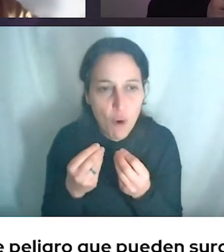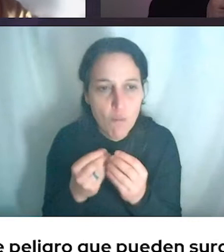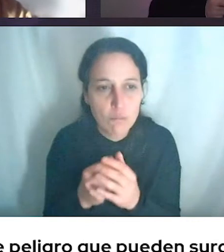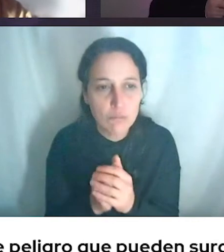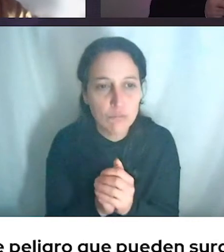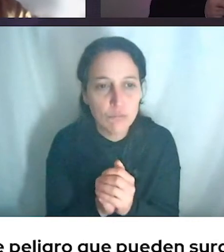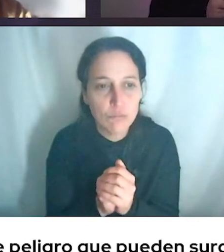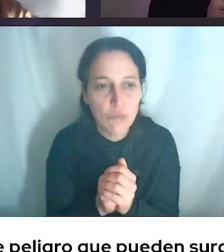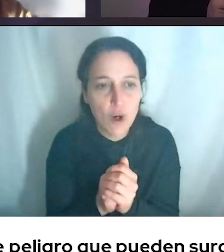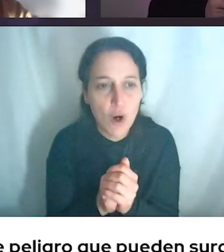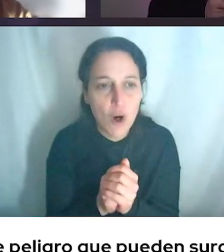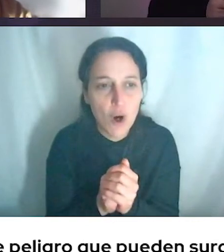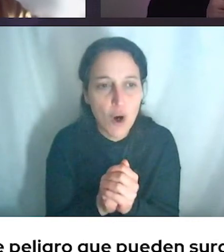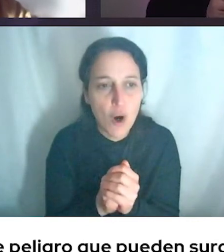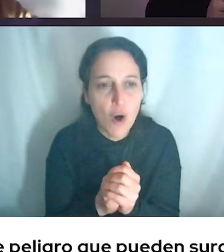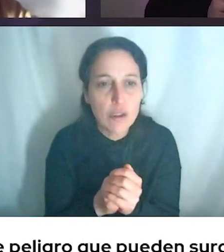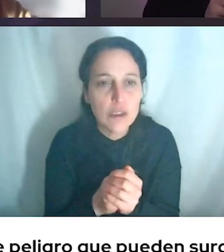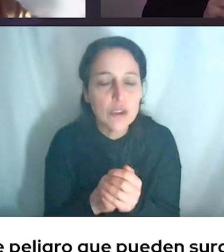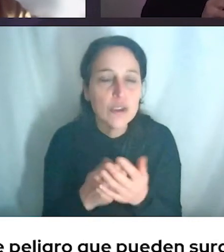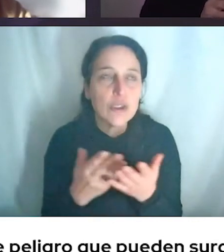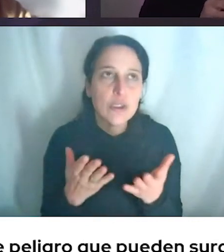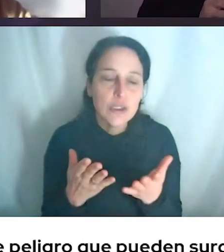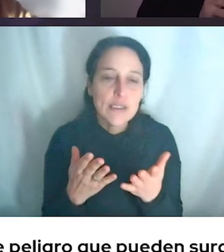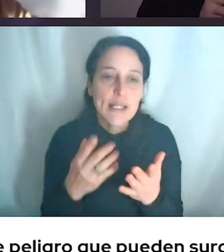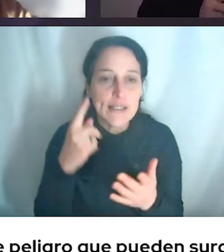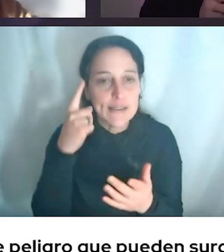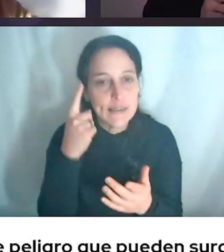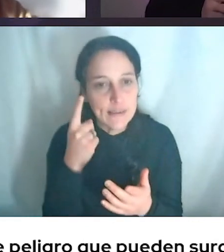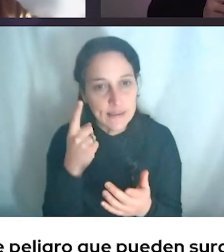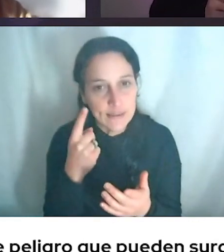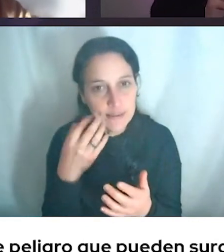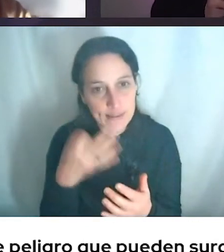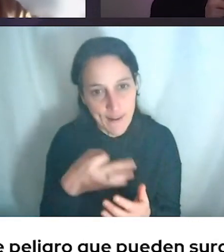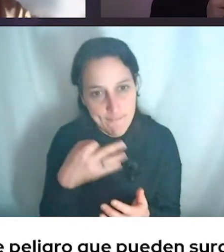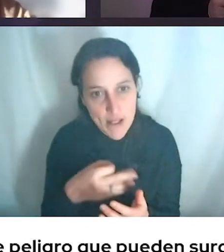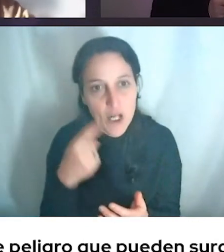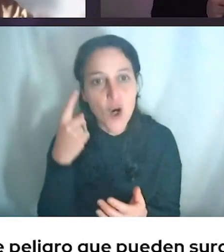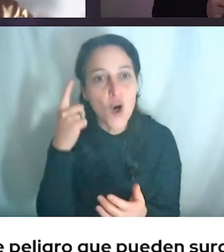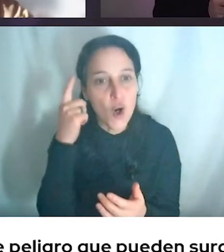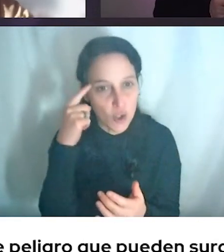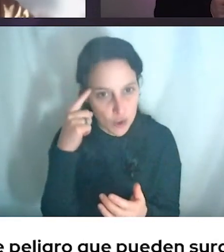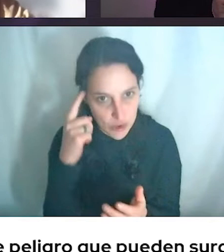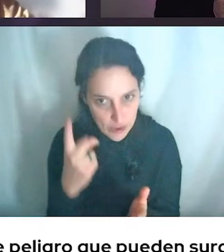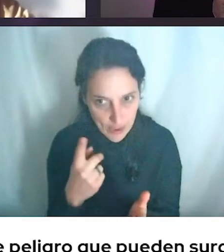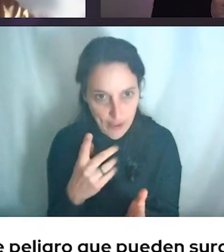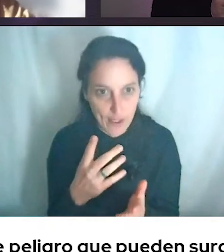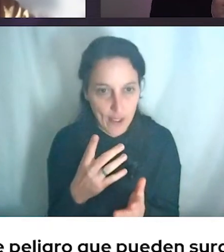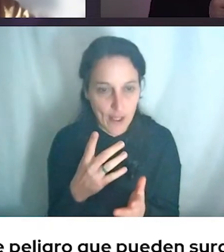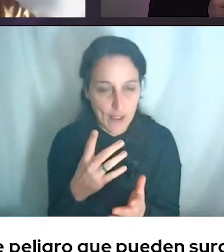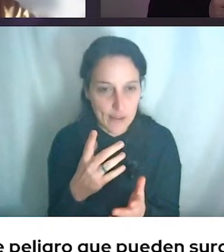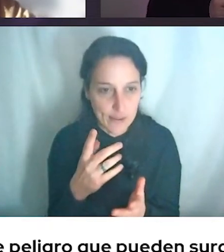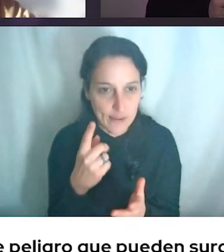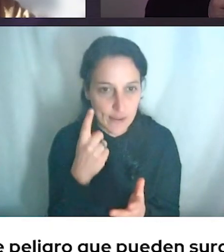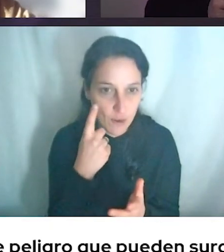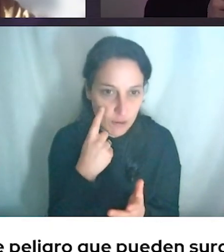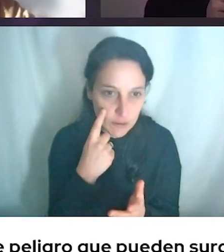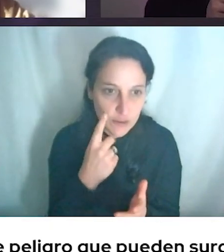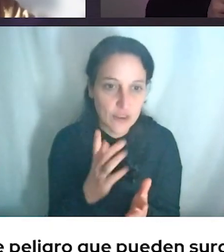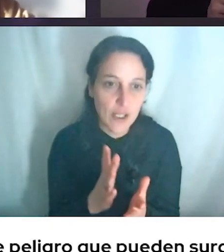tenés que estar empapado de un montón de conocimientos, ¿sí? Es algo que quizás alguien que viene de otra